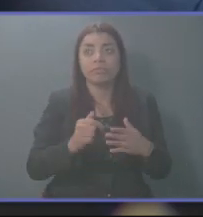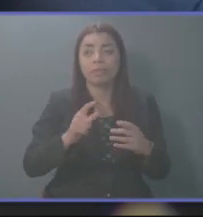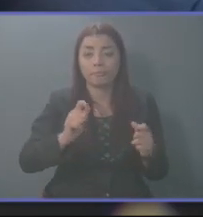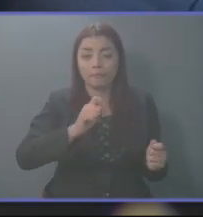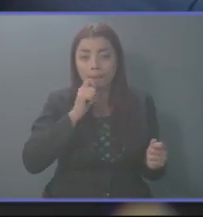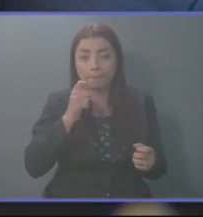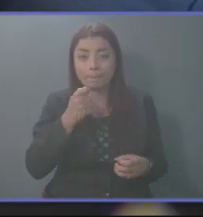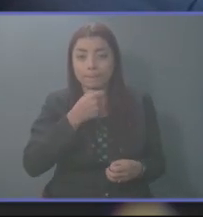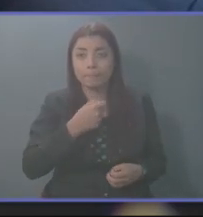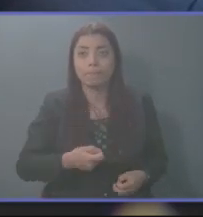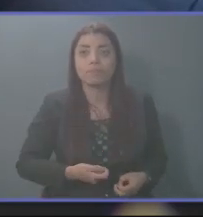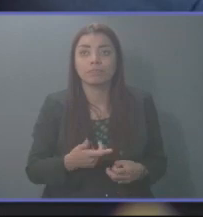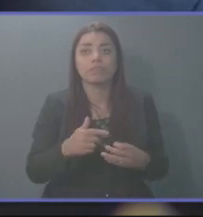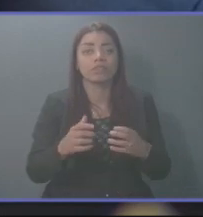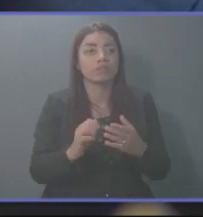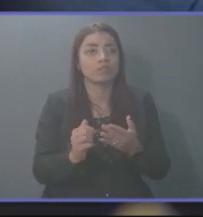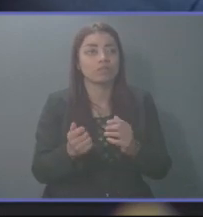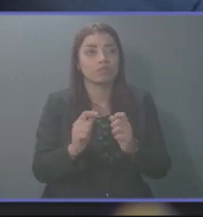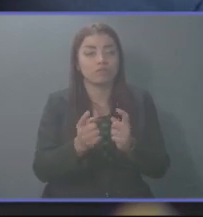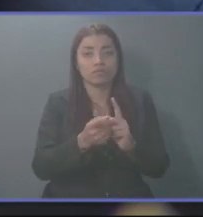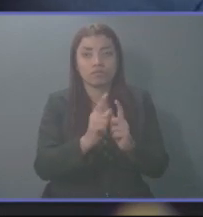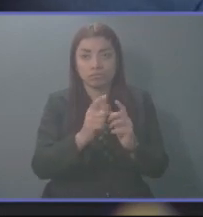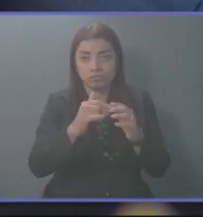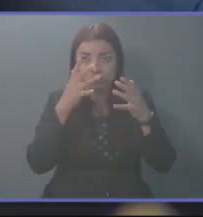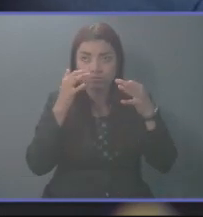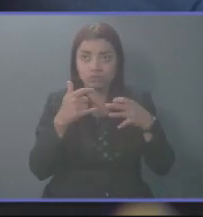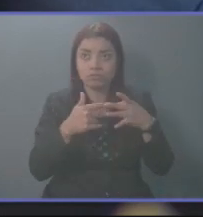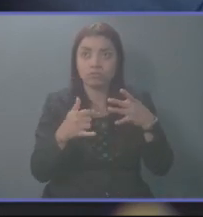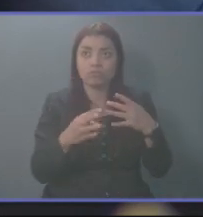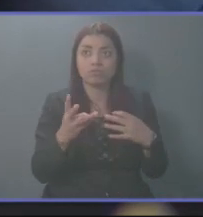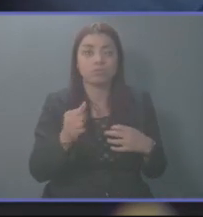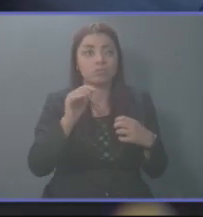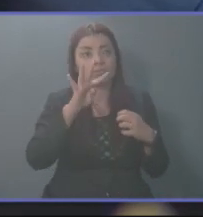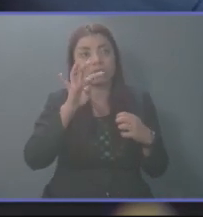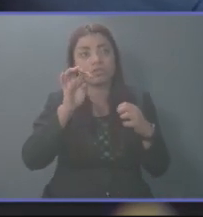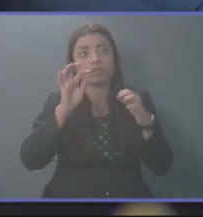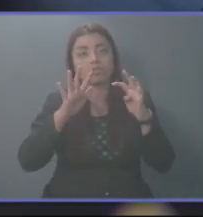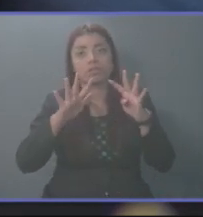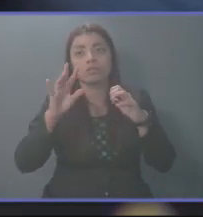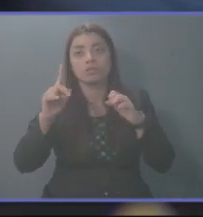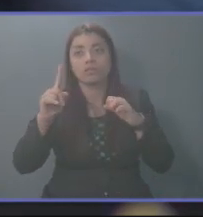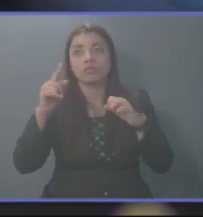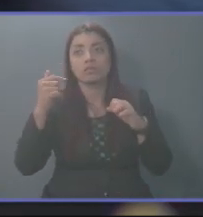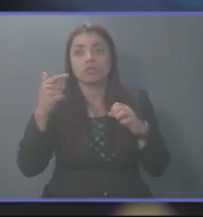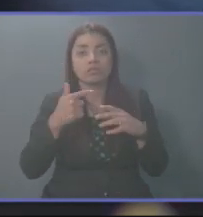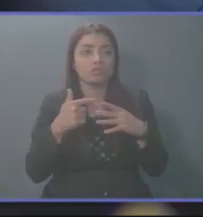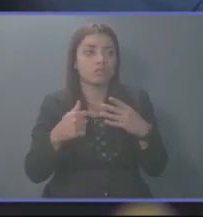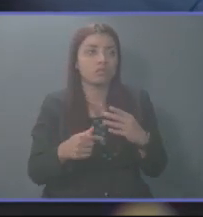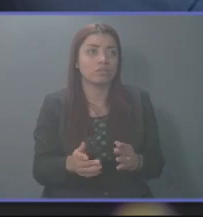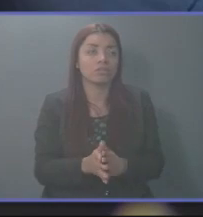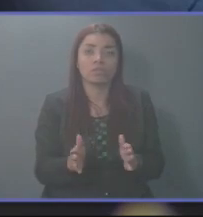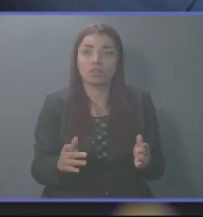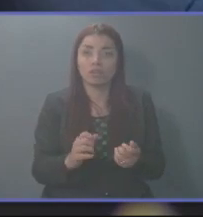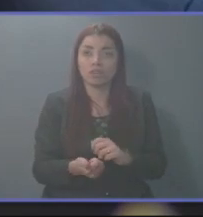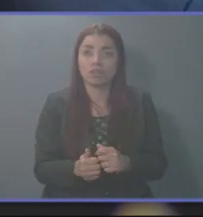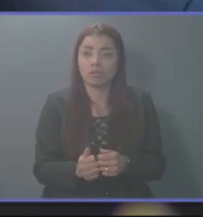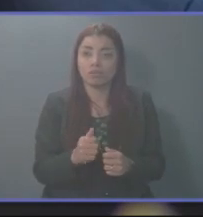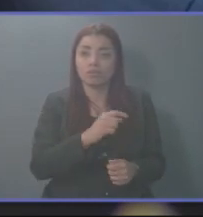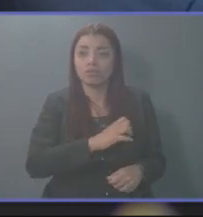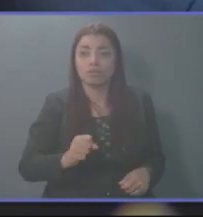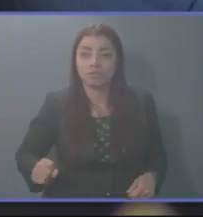nota expresa que de acuerdo a los considerandos del decreto legislativo número 491, la Ley General de los Deportes de El